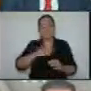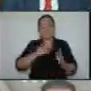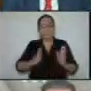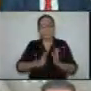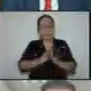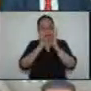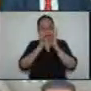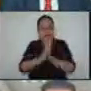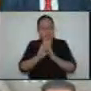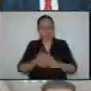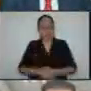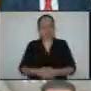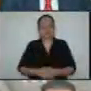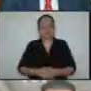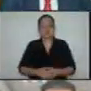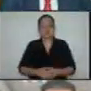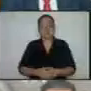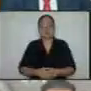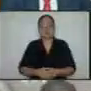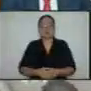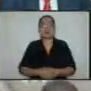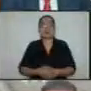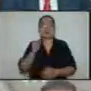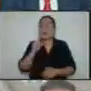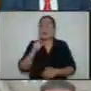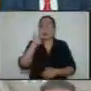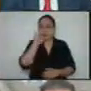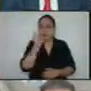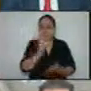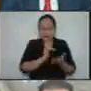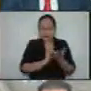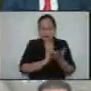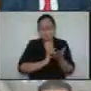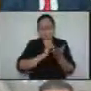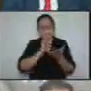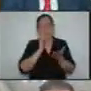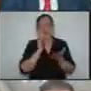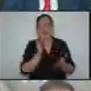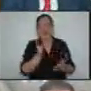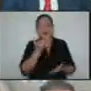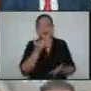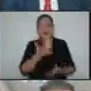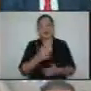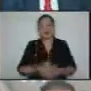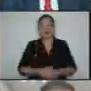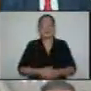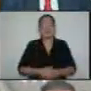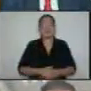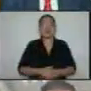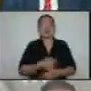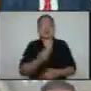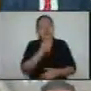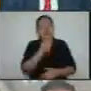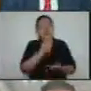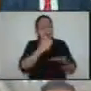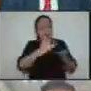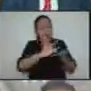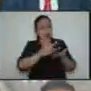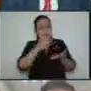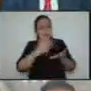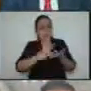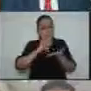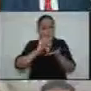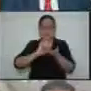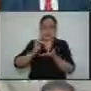pues por supuesto agradeciendo infinitamente el apoyo, la